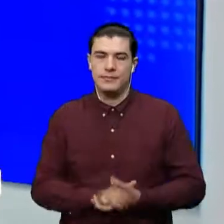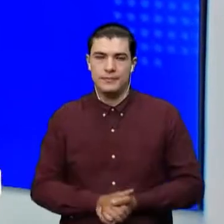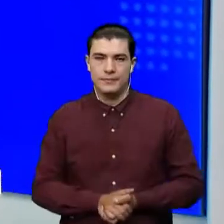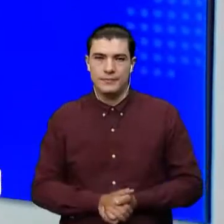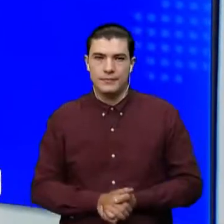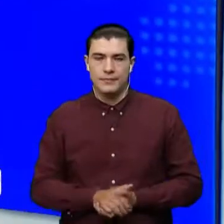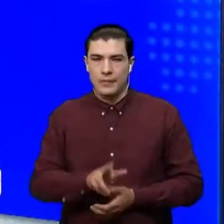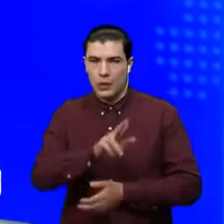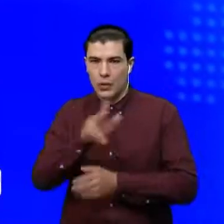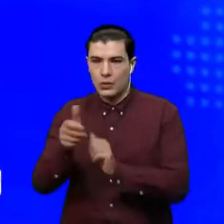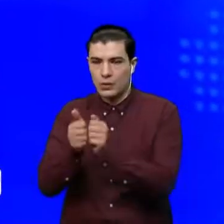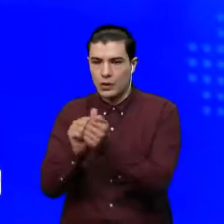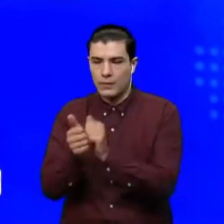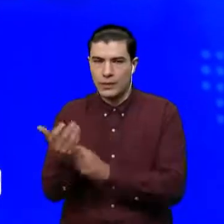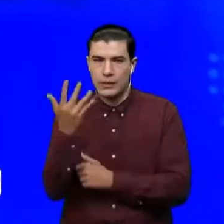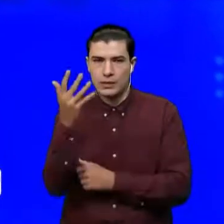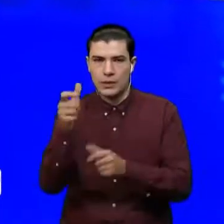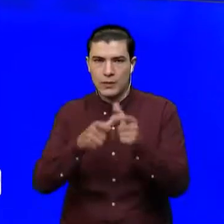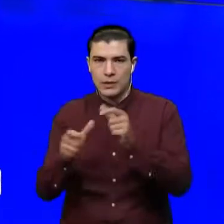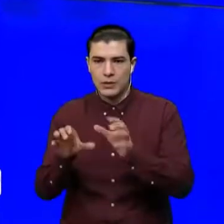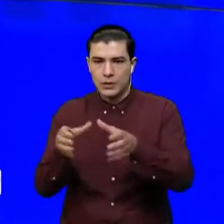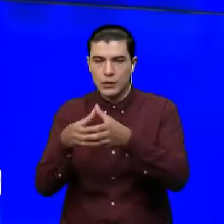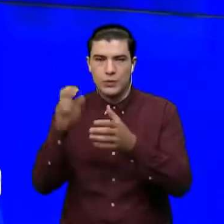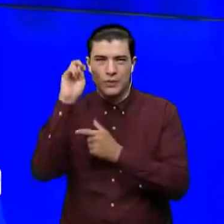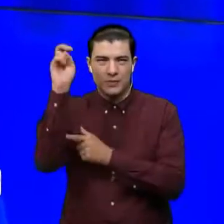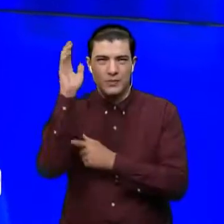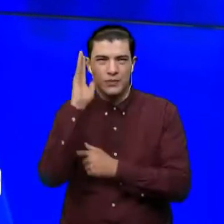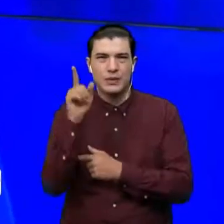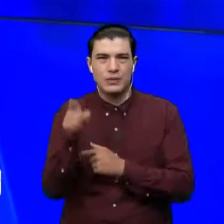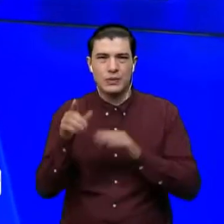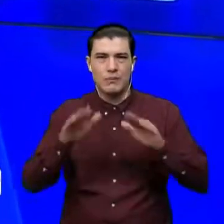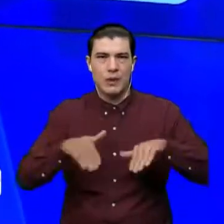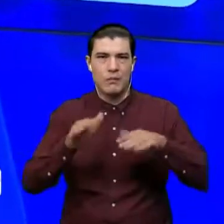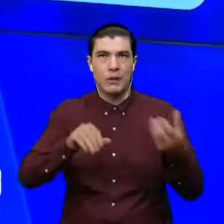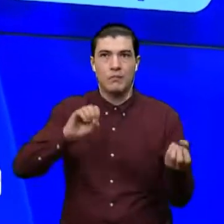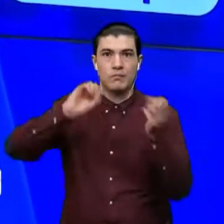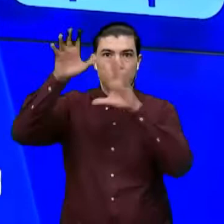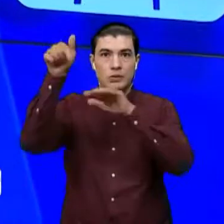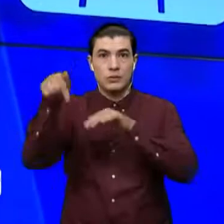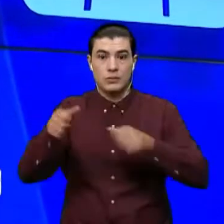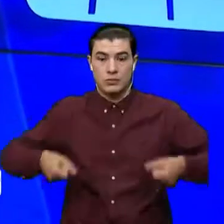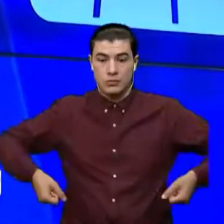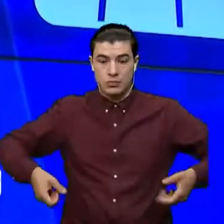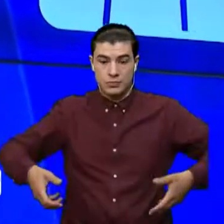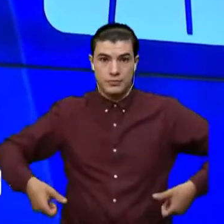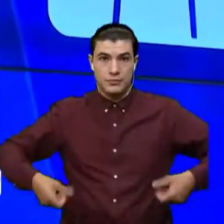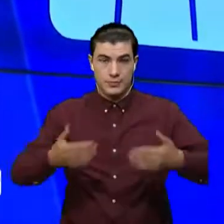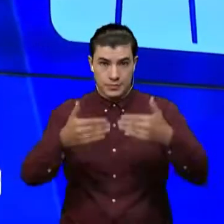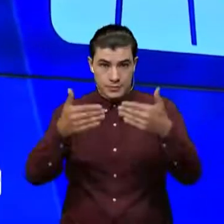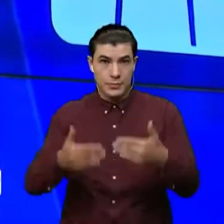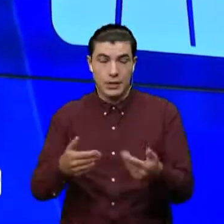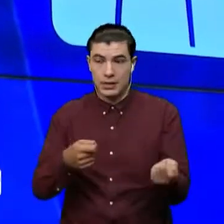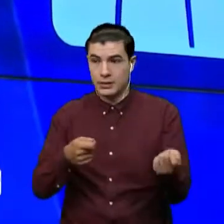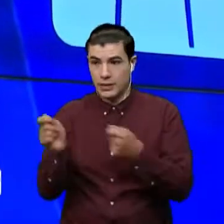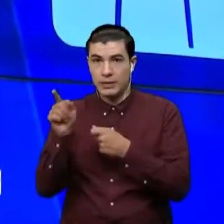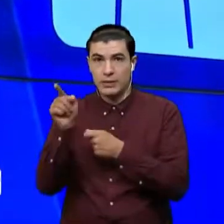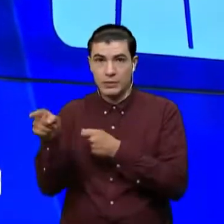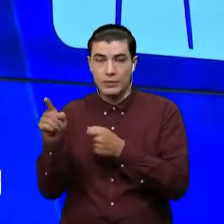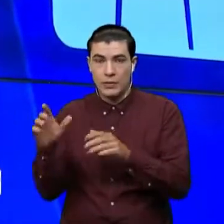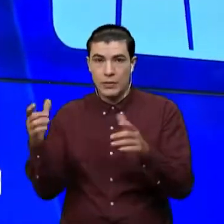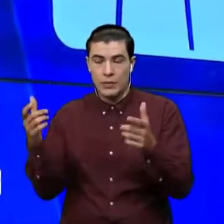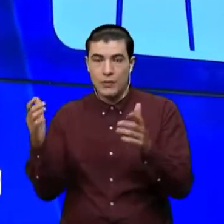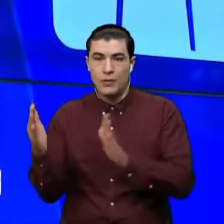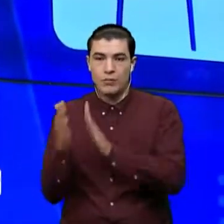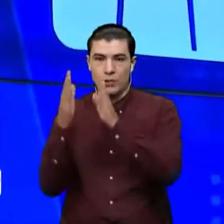y en otros deportes 5 integrantes de la selección norte santandereana de baloncesto en silla de ruedas fueron convocados para microciclo con la selección